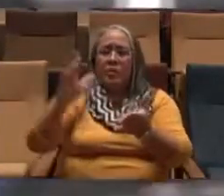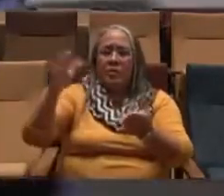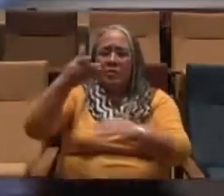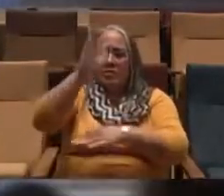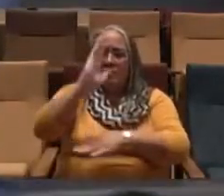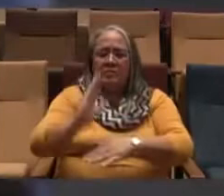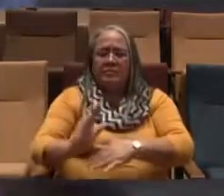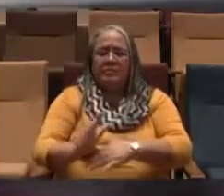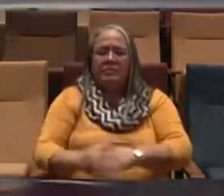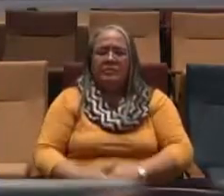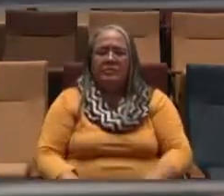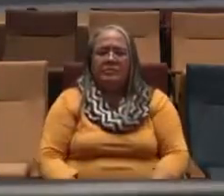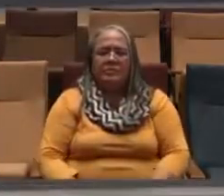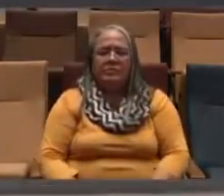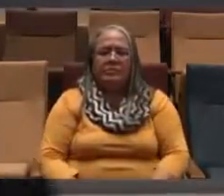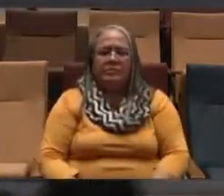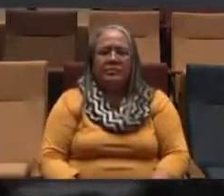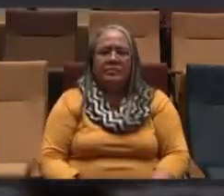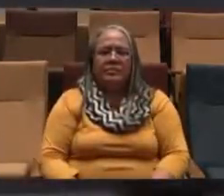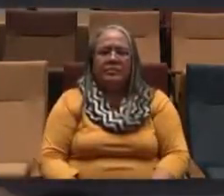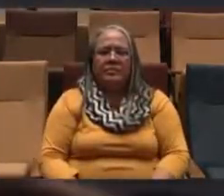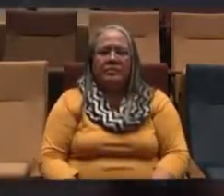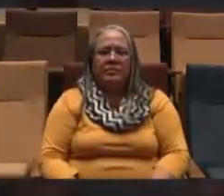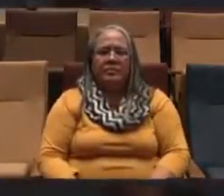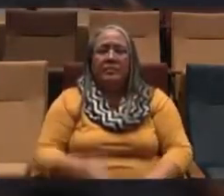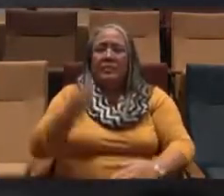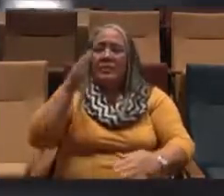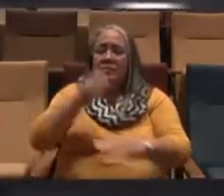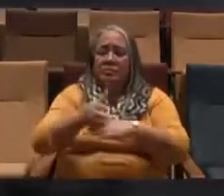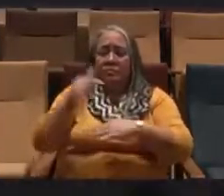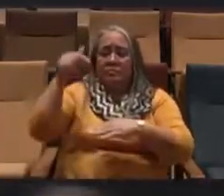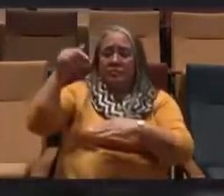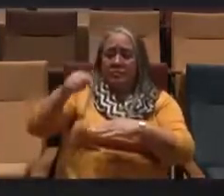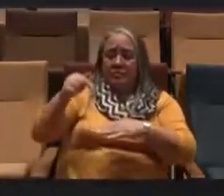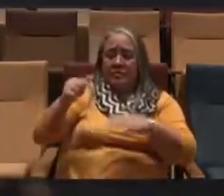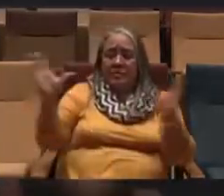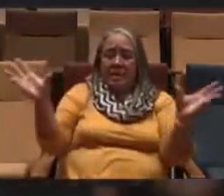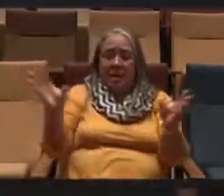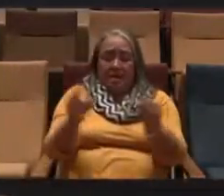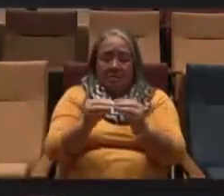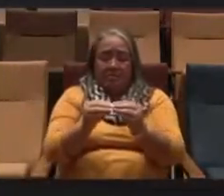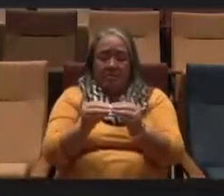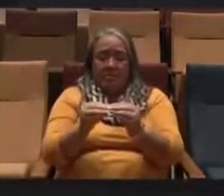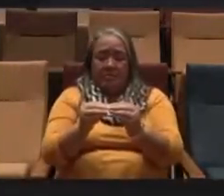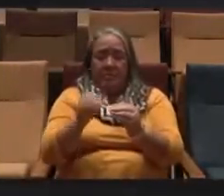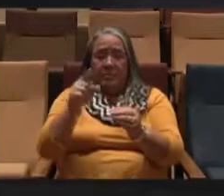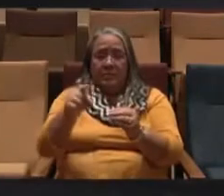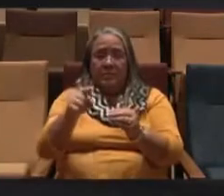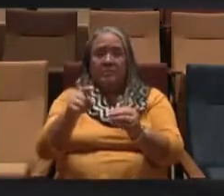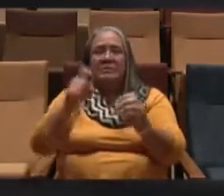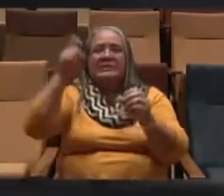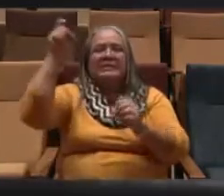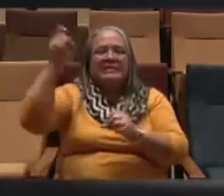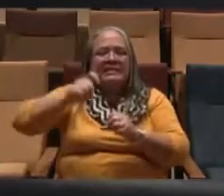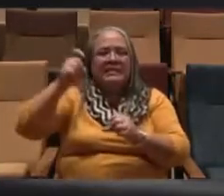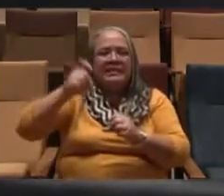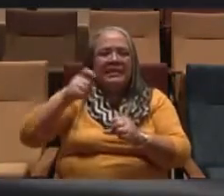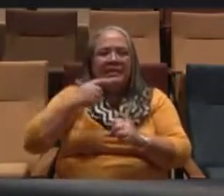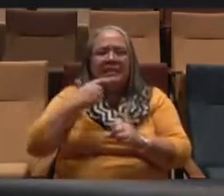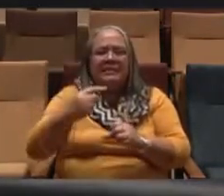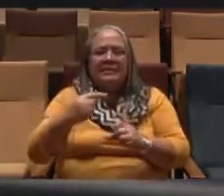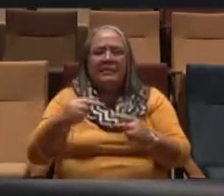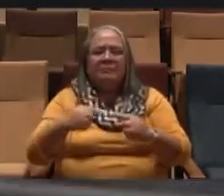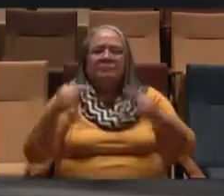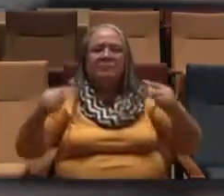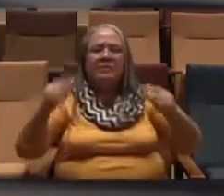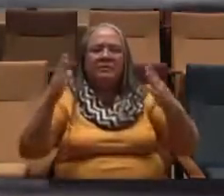Hallelujah. Hallelujah. Después de esta convención, le vas a tener que decir a tu adversario,